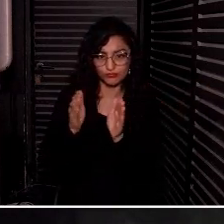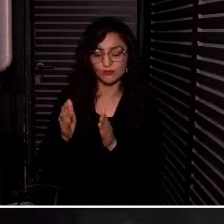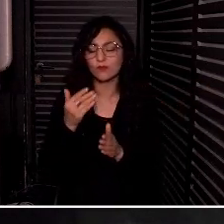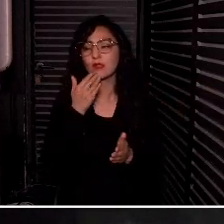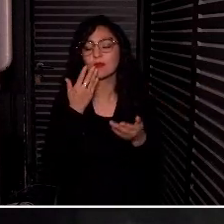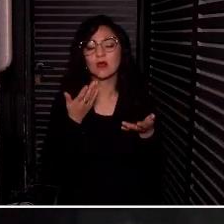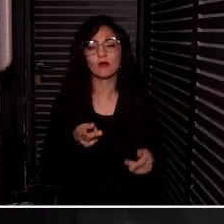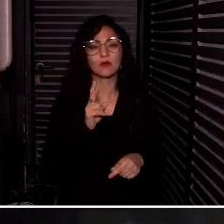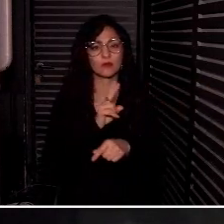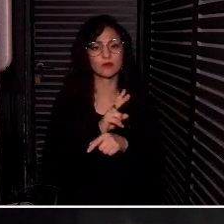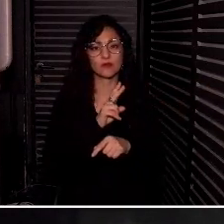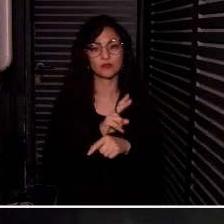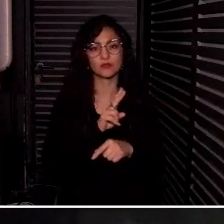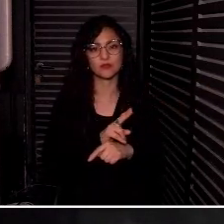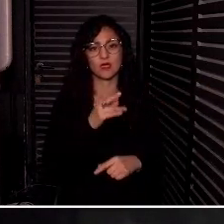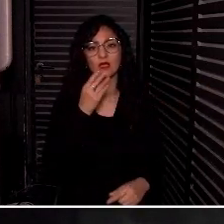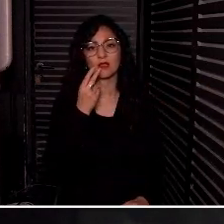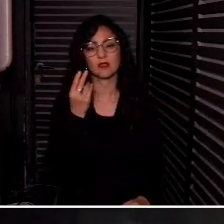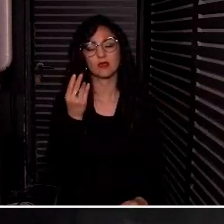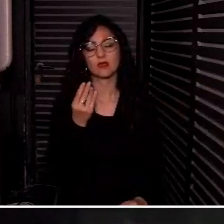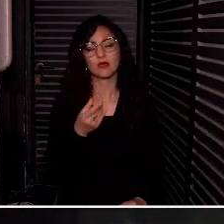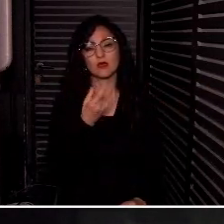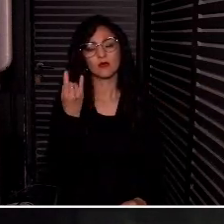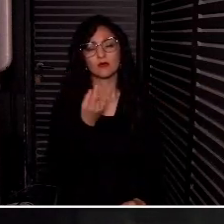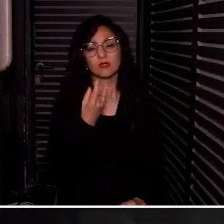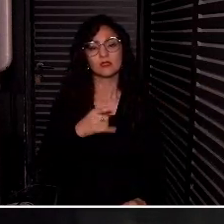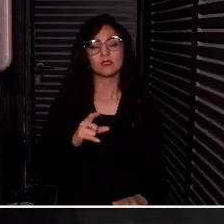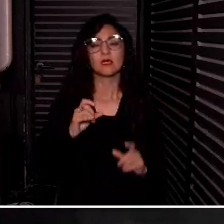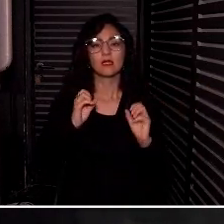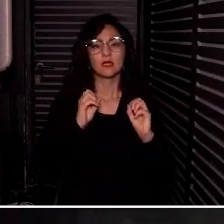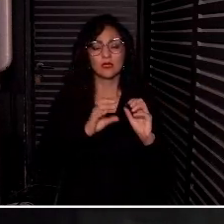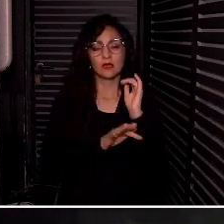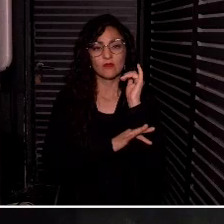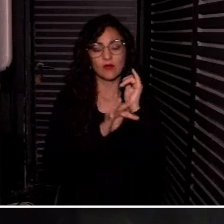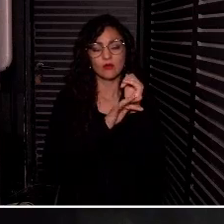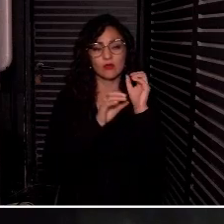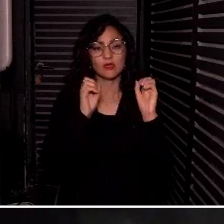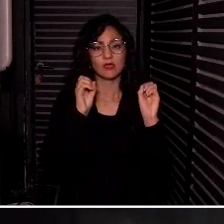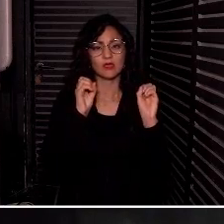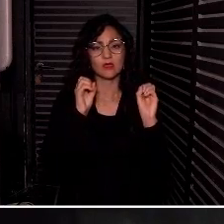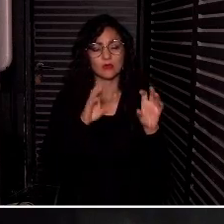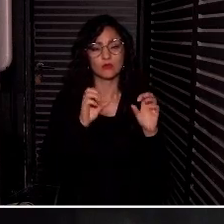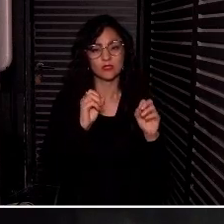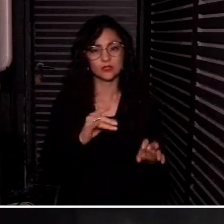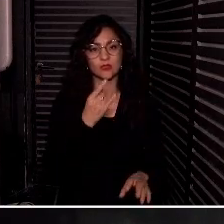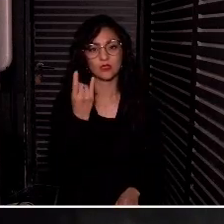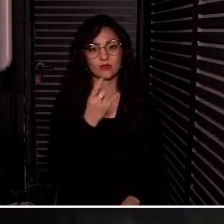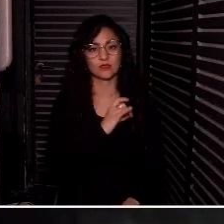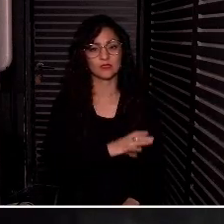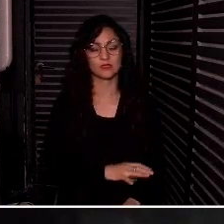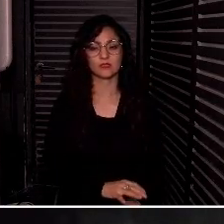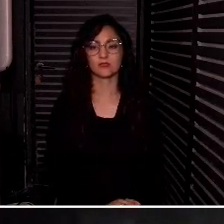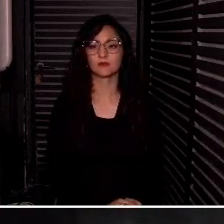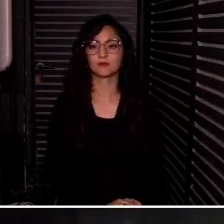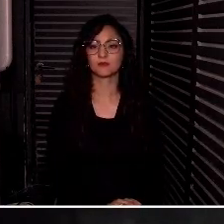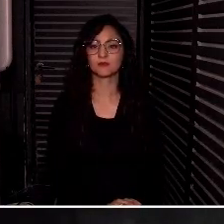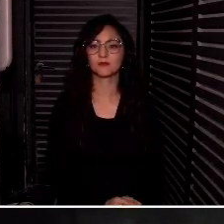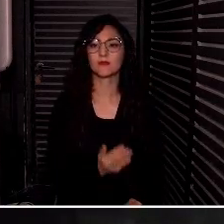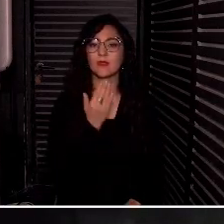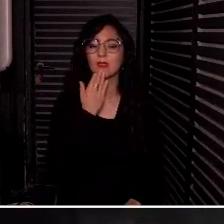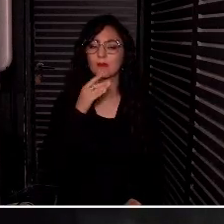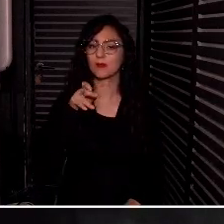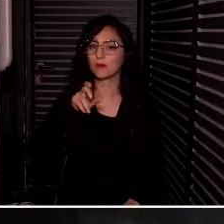profesora titular de la facultad de comunicación e imagen de la Universidad de chile y Pedro